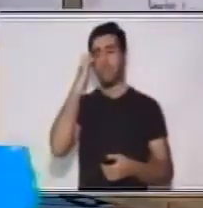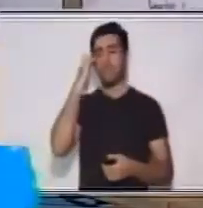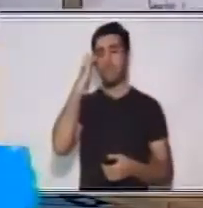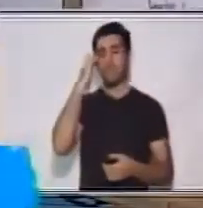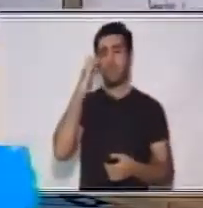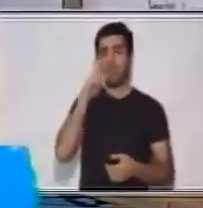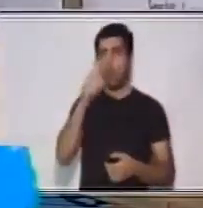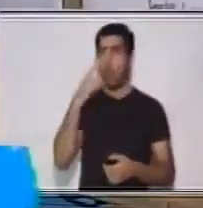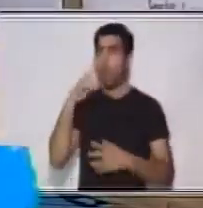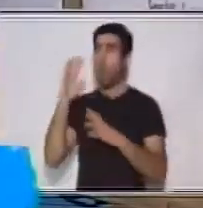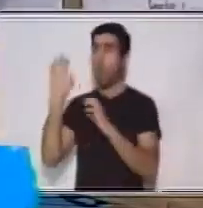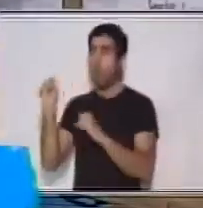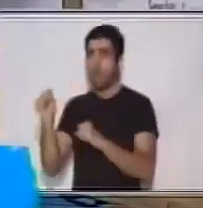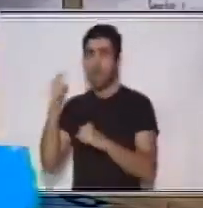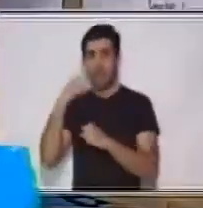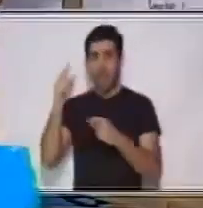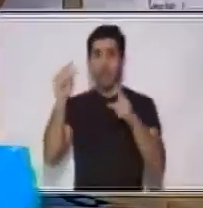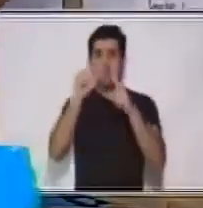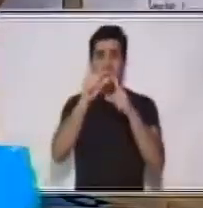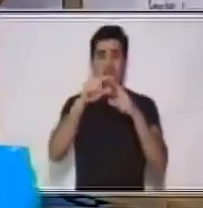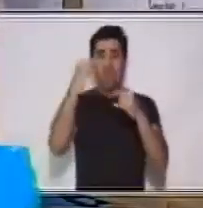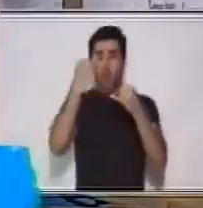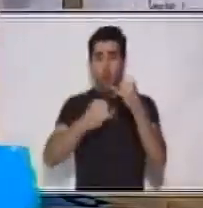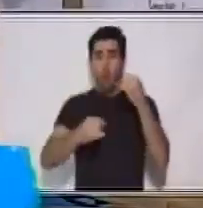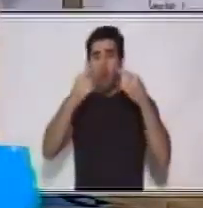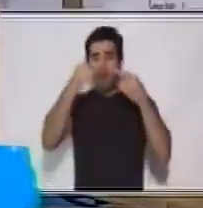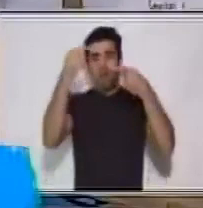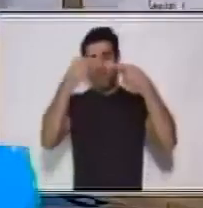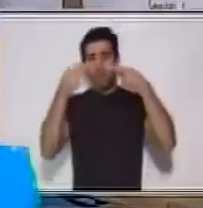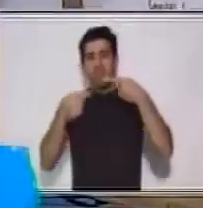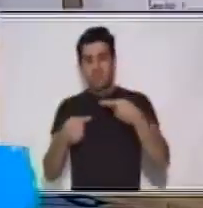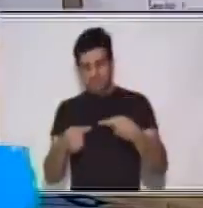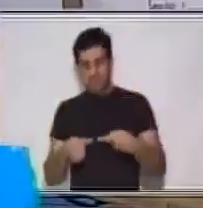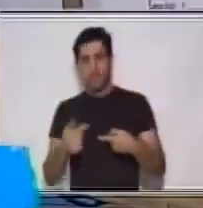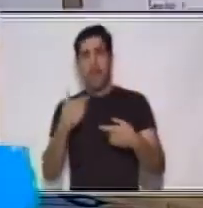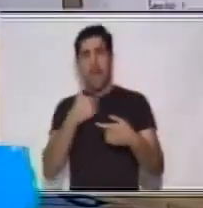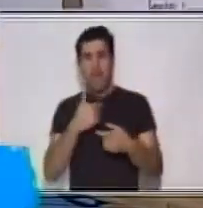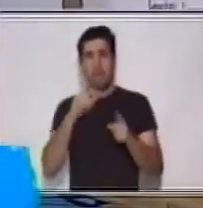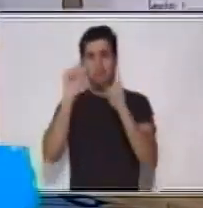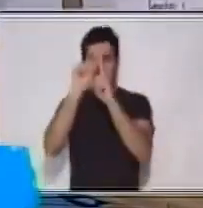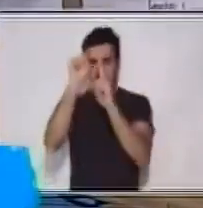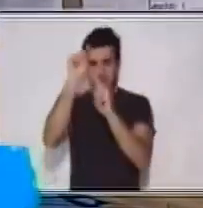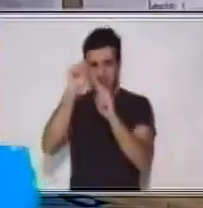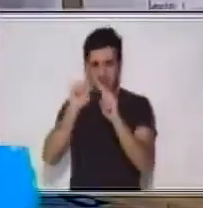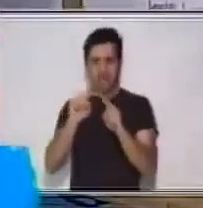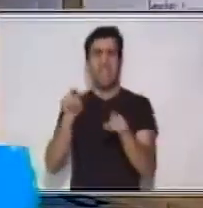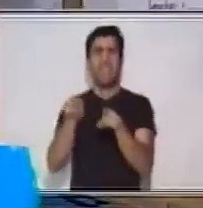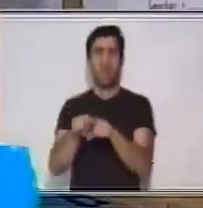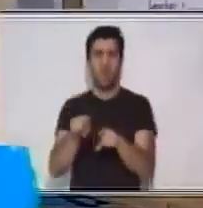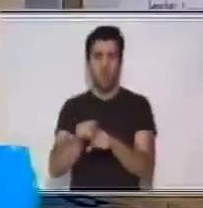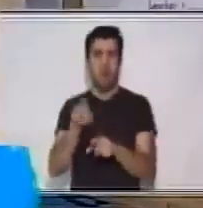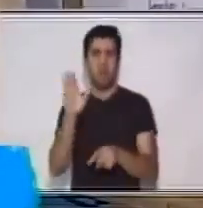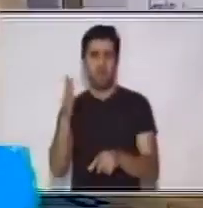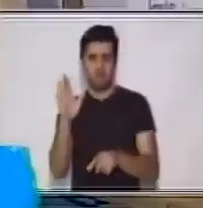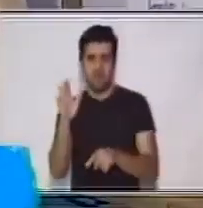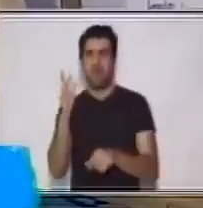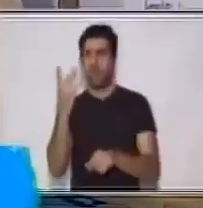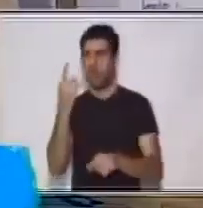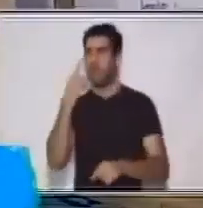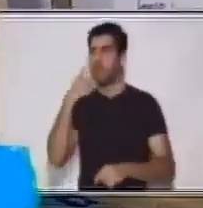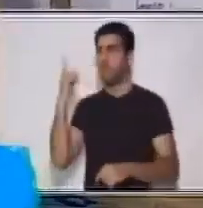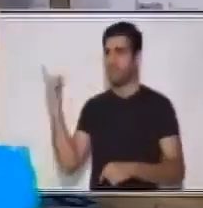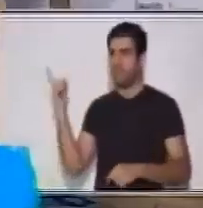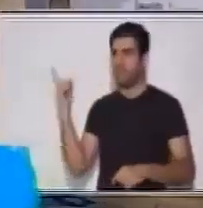las últimas vocales hay rima, sí, eso es parte importante dentro de un poema. Pero acá tenemos